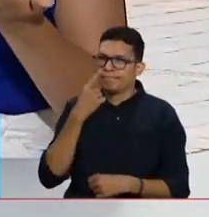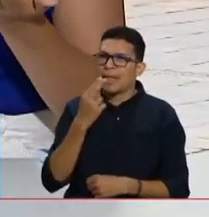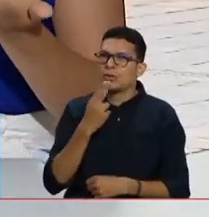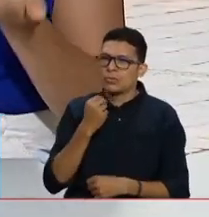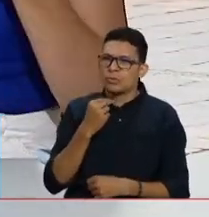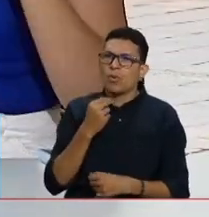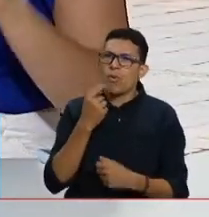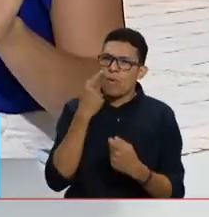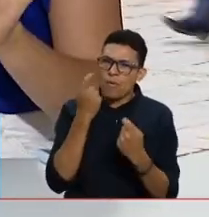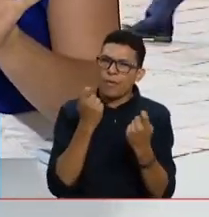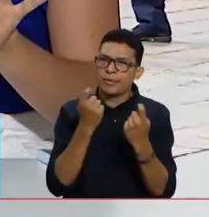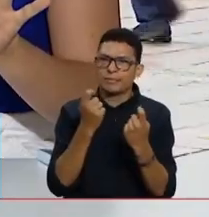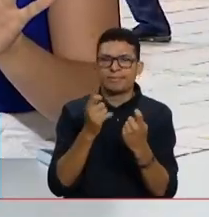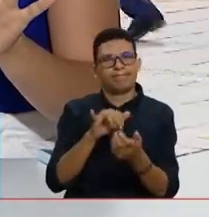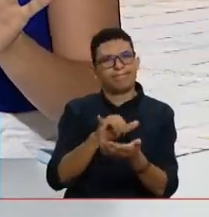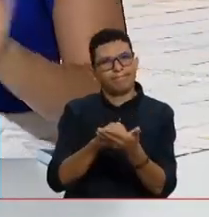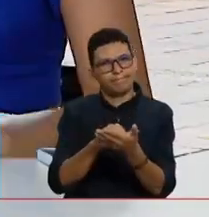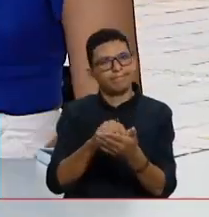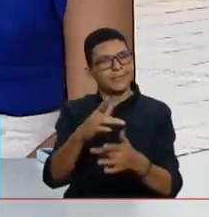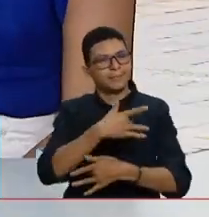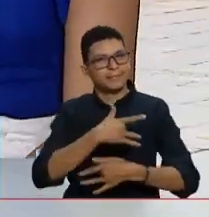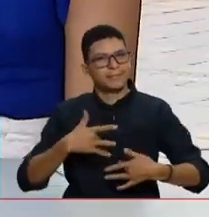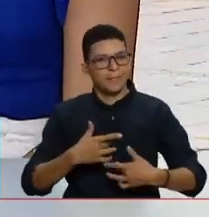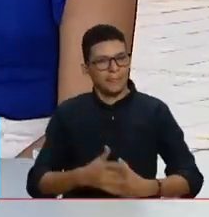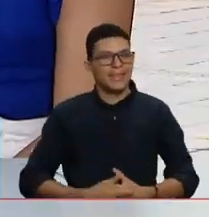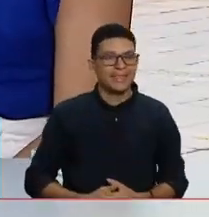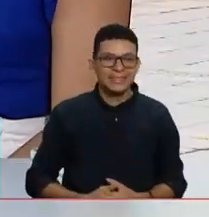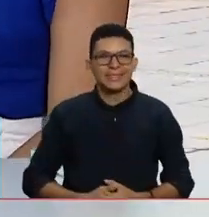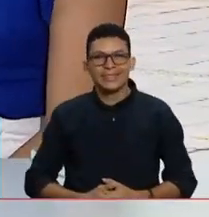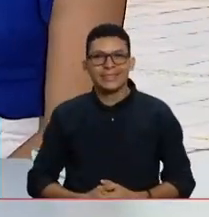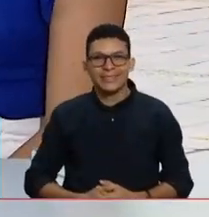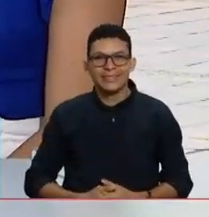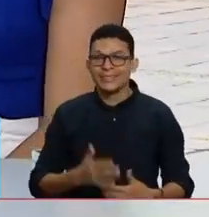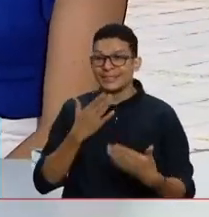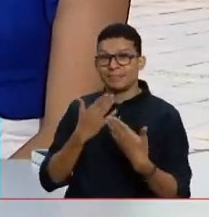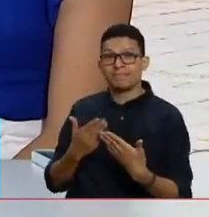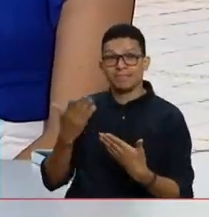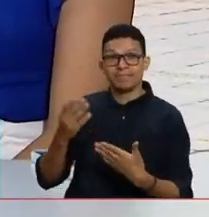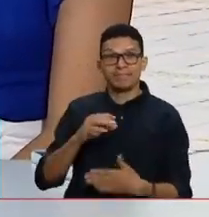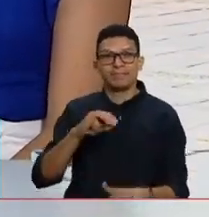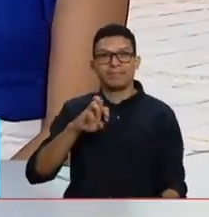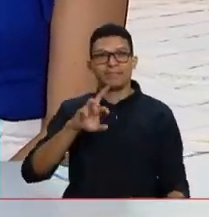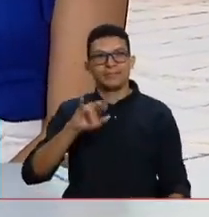moderación, porque también ahí va a contar su salud. Muchísimas gracias, María Isabel, por habernos